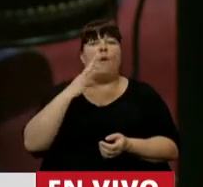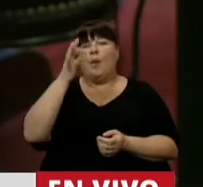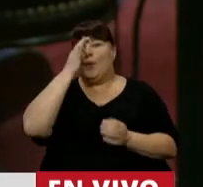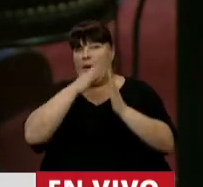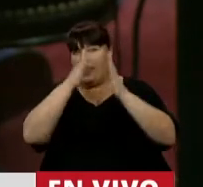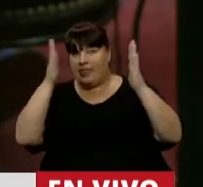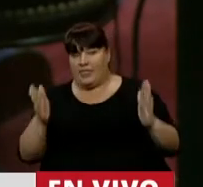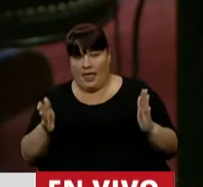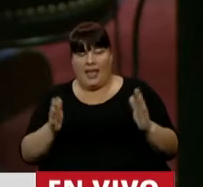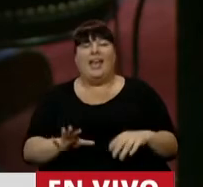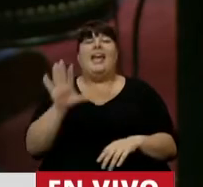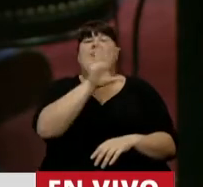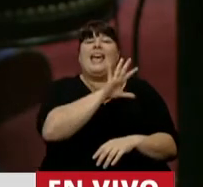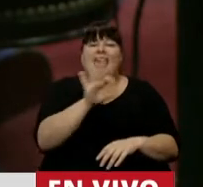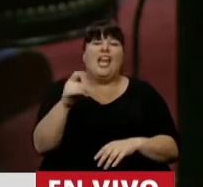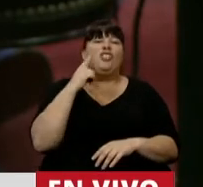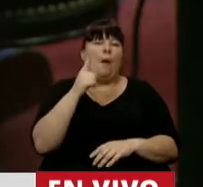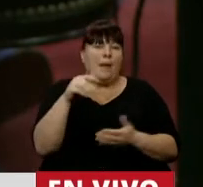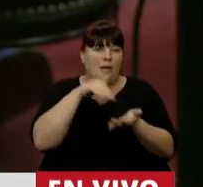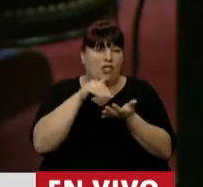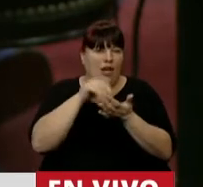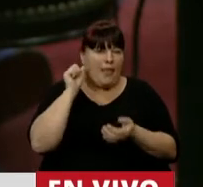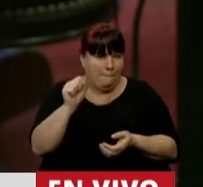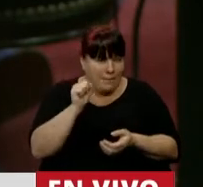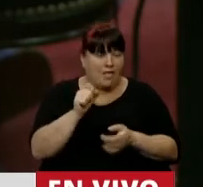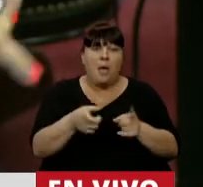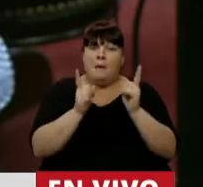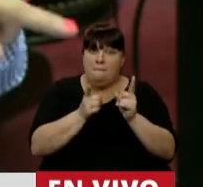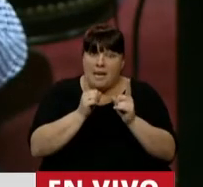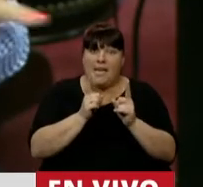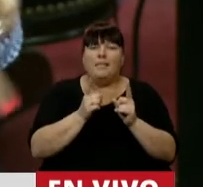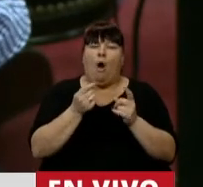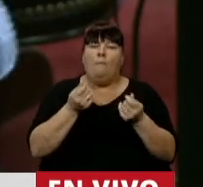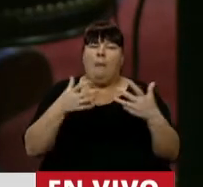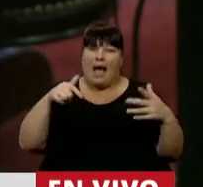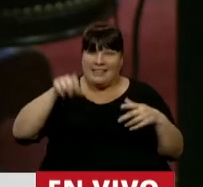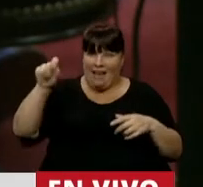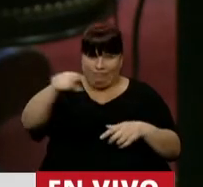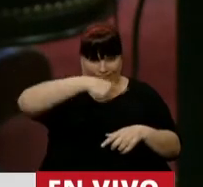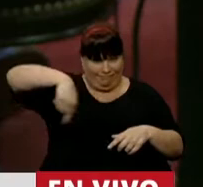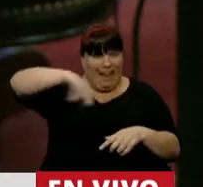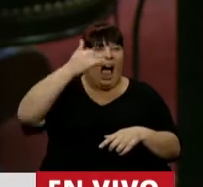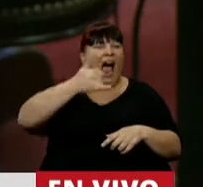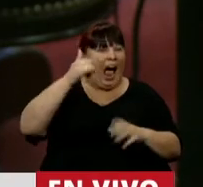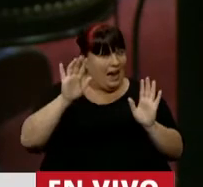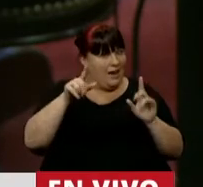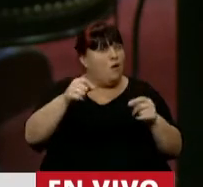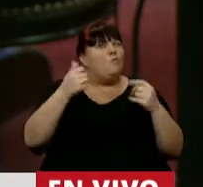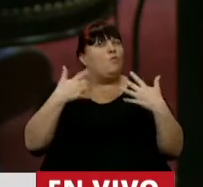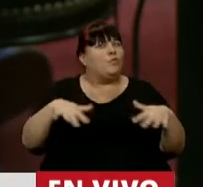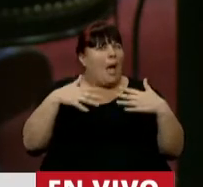2016-2020. 500 mil millones de pesos, de los cuales hay mucha plata de acá adentro. Ahí hay